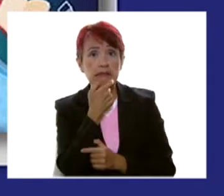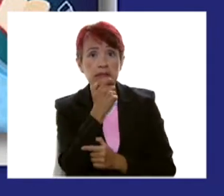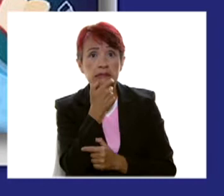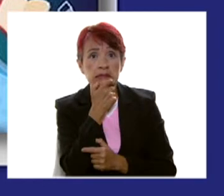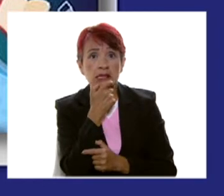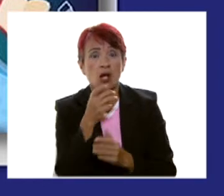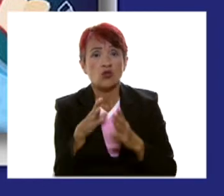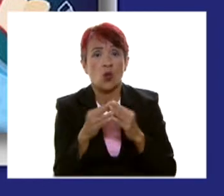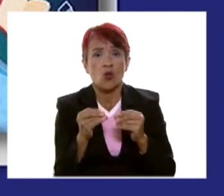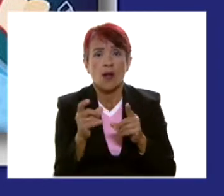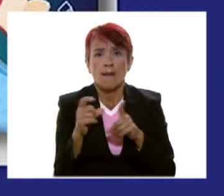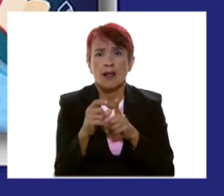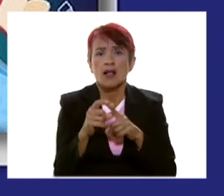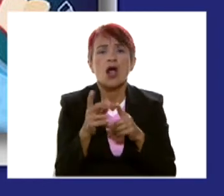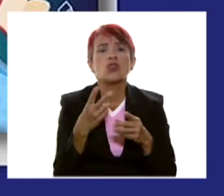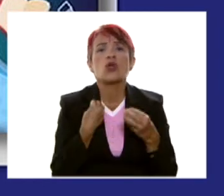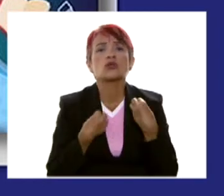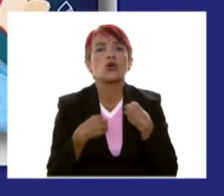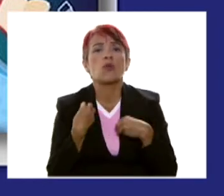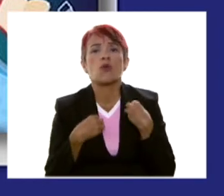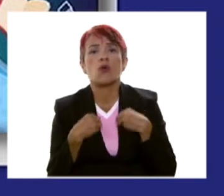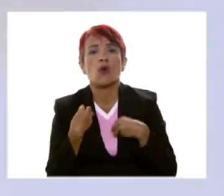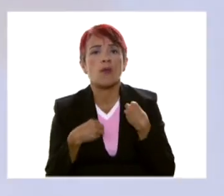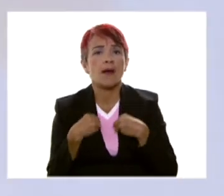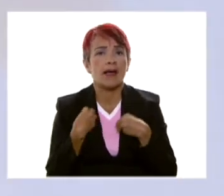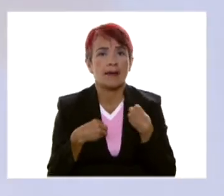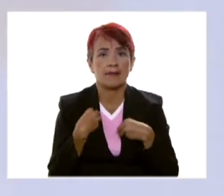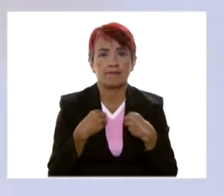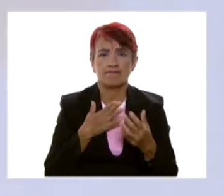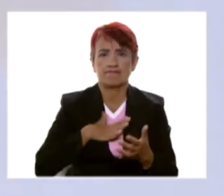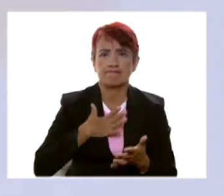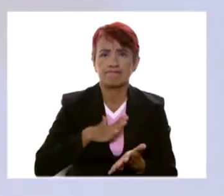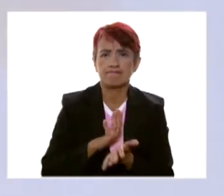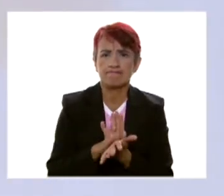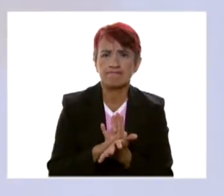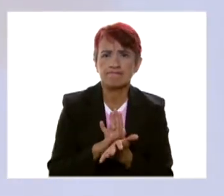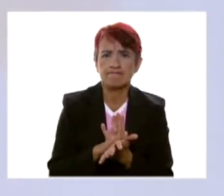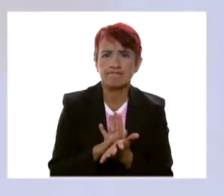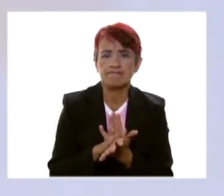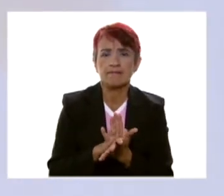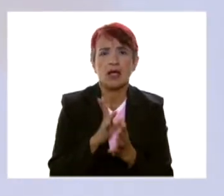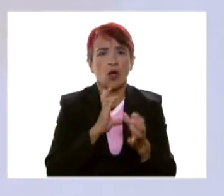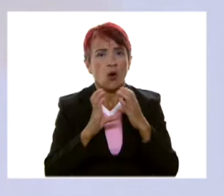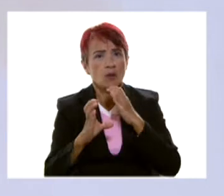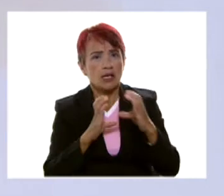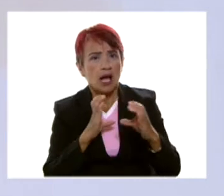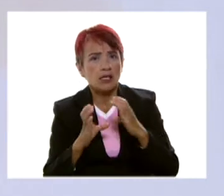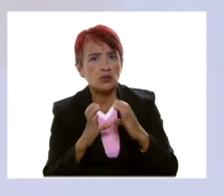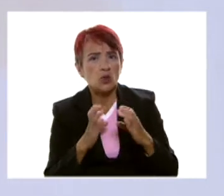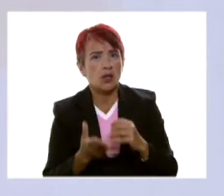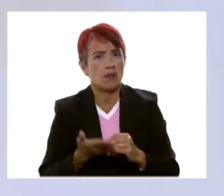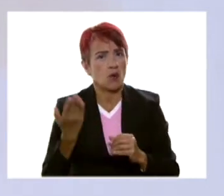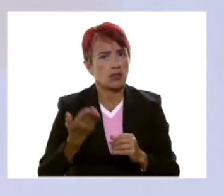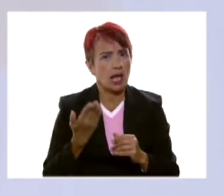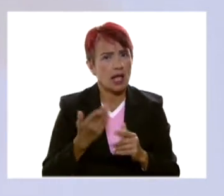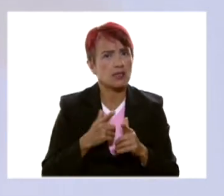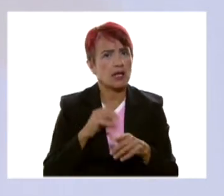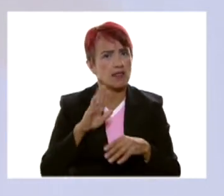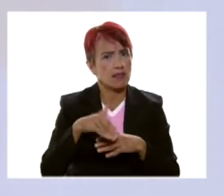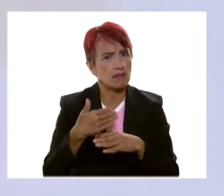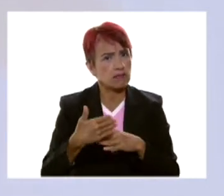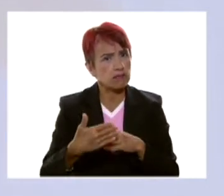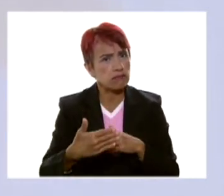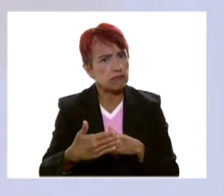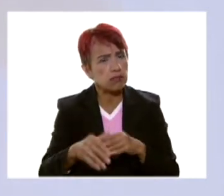palabras. No se preocupen. Primero necesitamos que entiendan como orientación básica lo que significa y luego vamos a ir desarrollando a